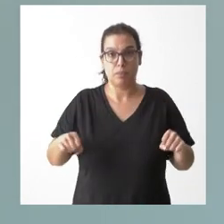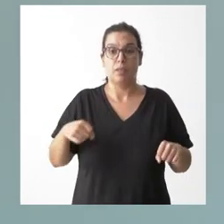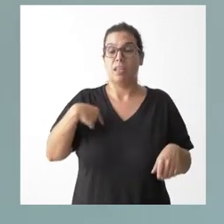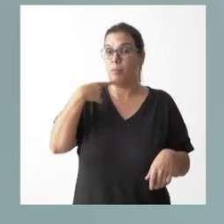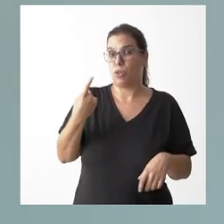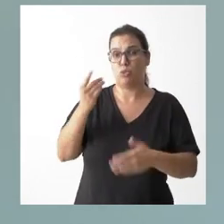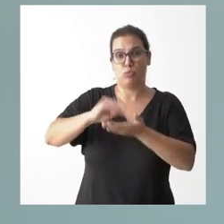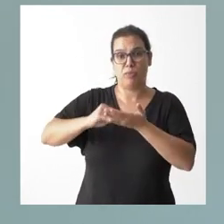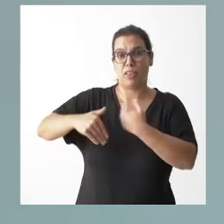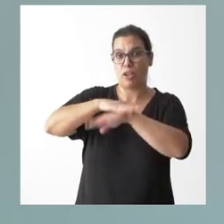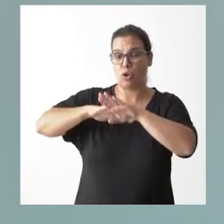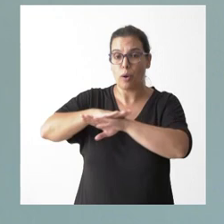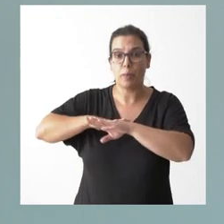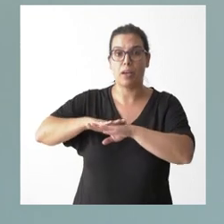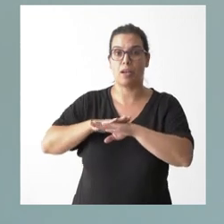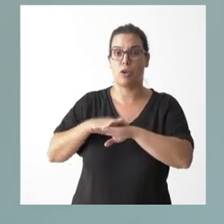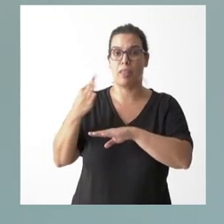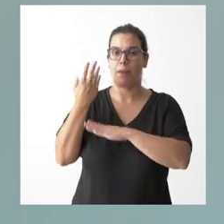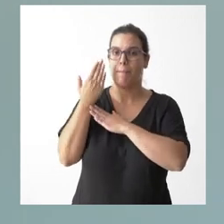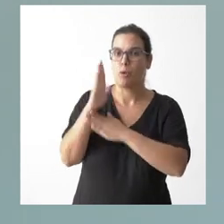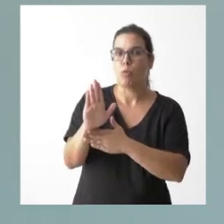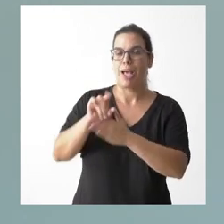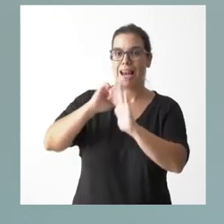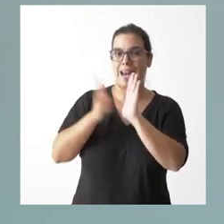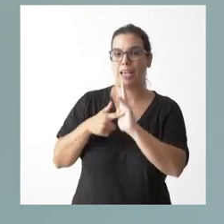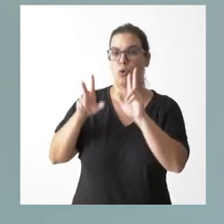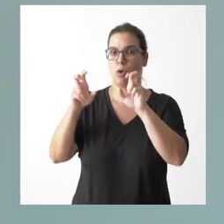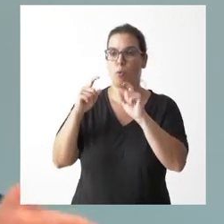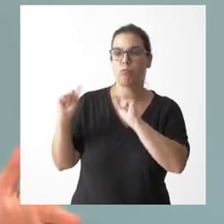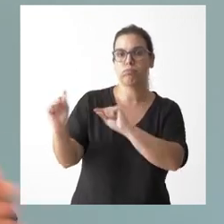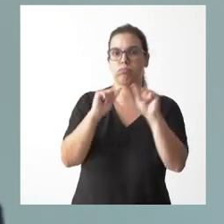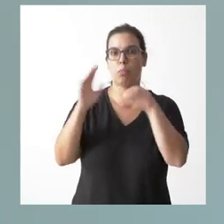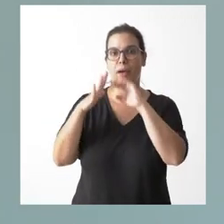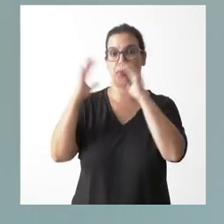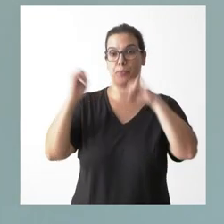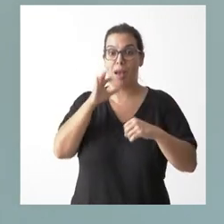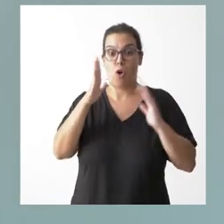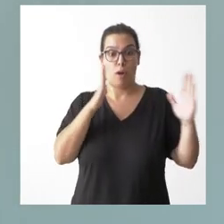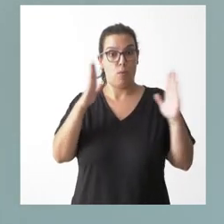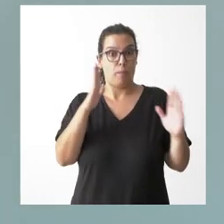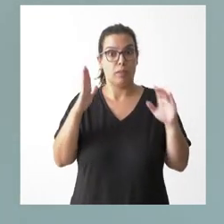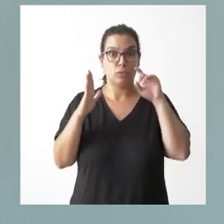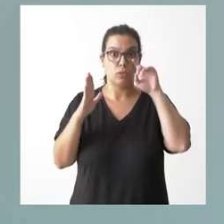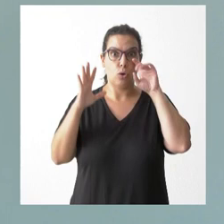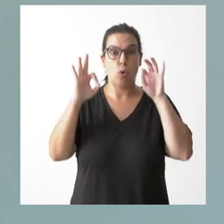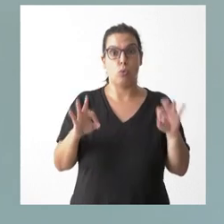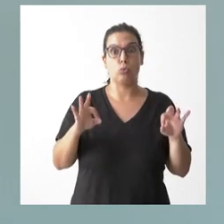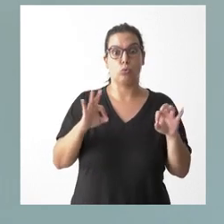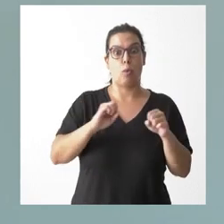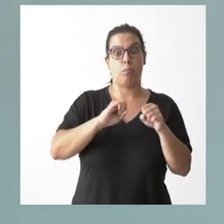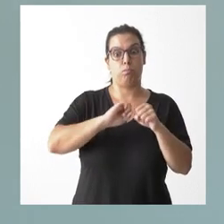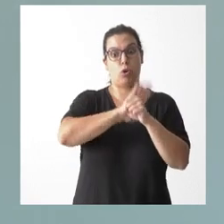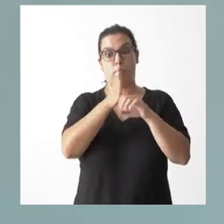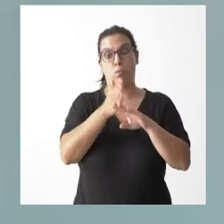Gobierno, invitándolo a que plantee una nueva ley, que la haga por consenso. Es un buen momento, ahora que estamos en esta etapa de la pandemia, para plantear esta nueva